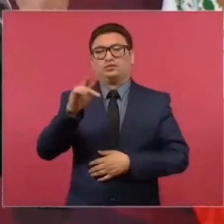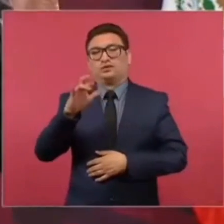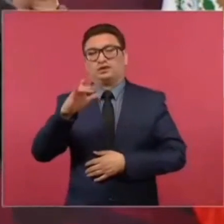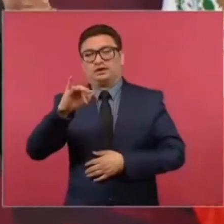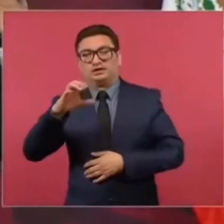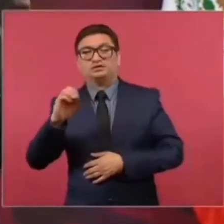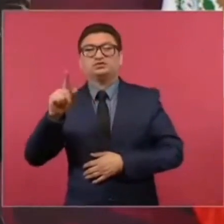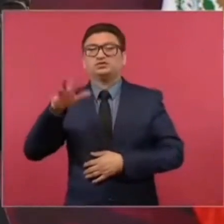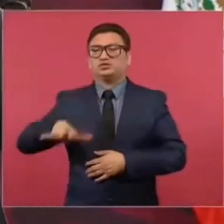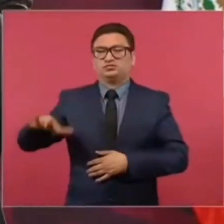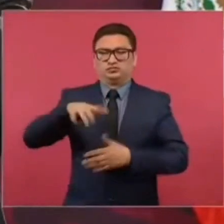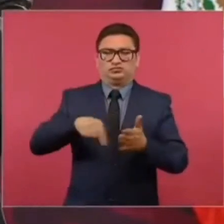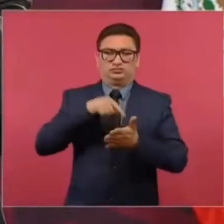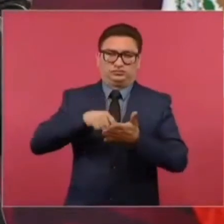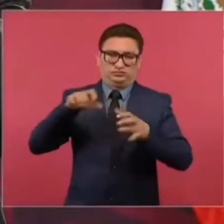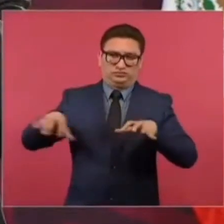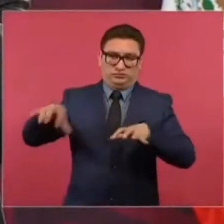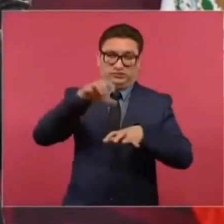van a tener agua